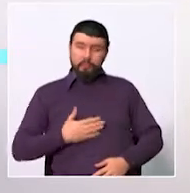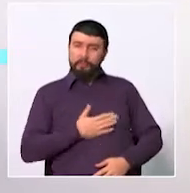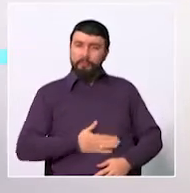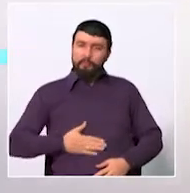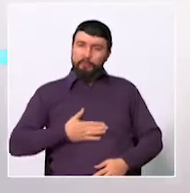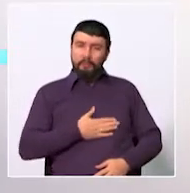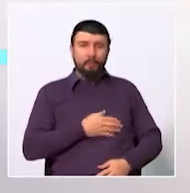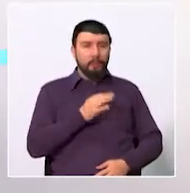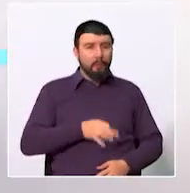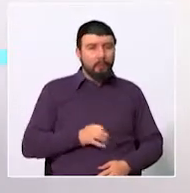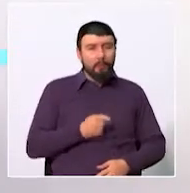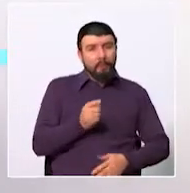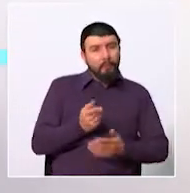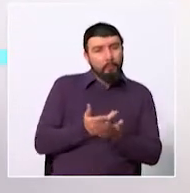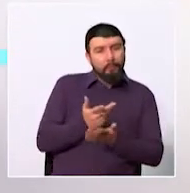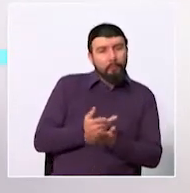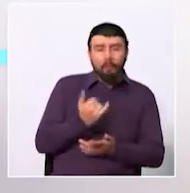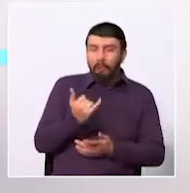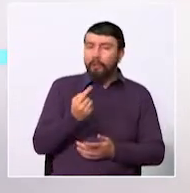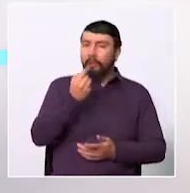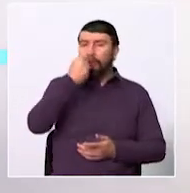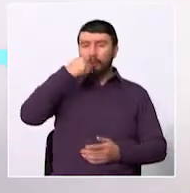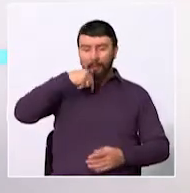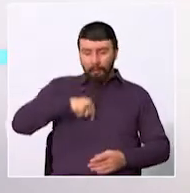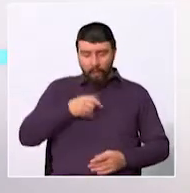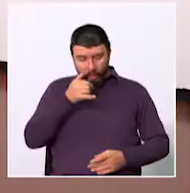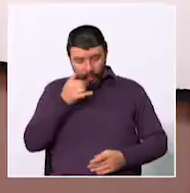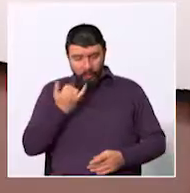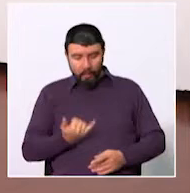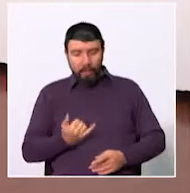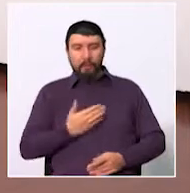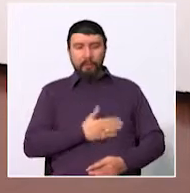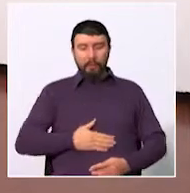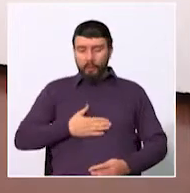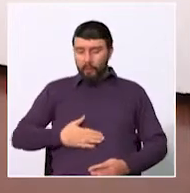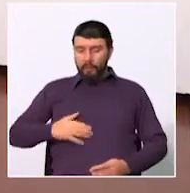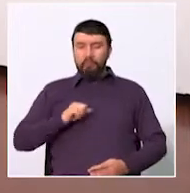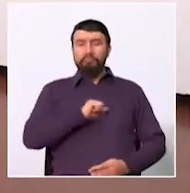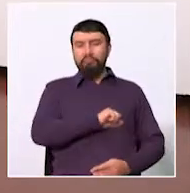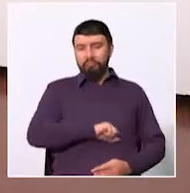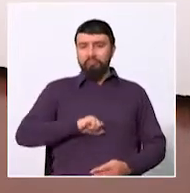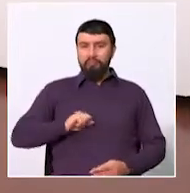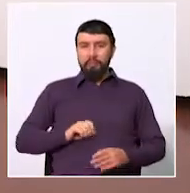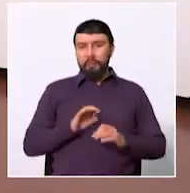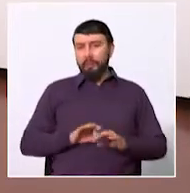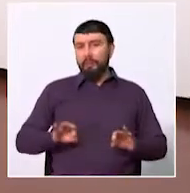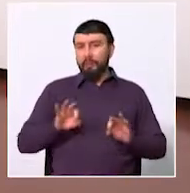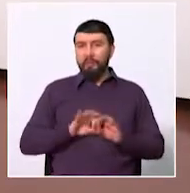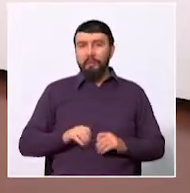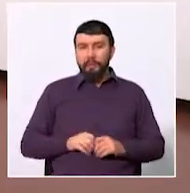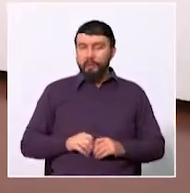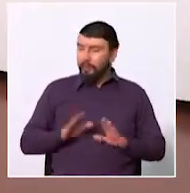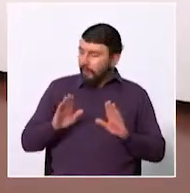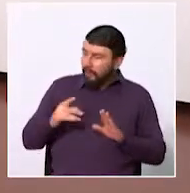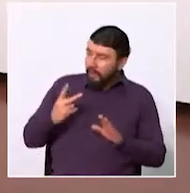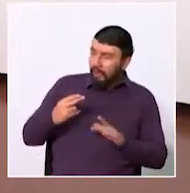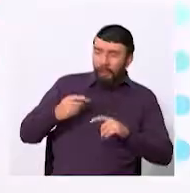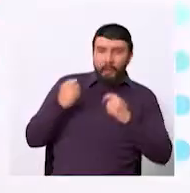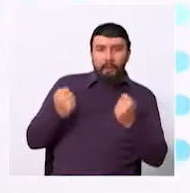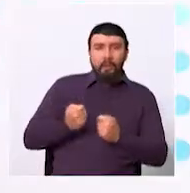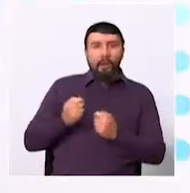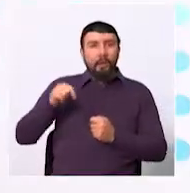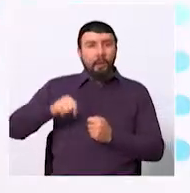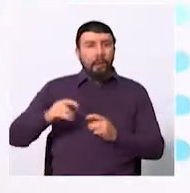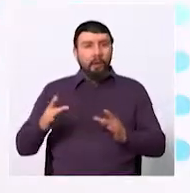recomendamos a los pacientes en tres copias colonoscopia bien vamos a hacer otro pequeño corto de comerciales aquí este momento en conexión bital